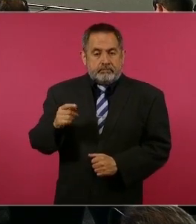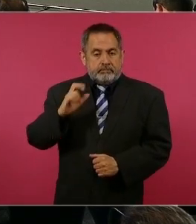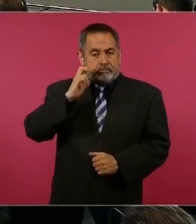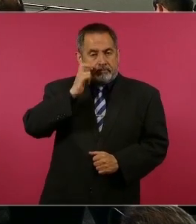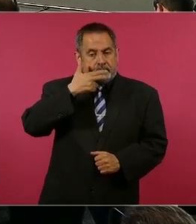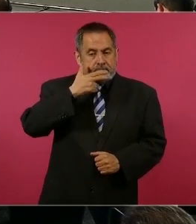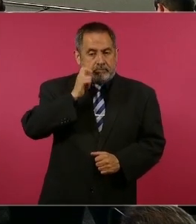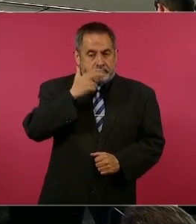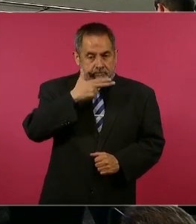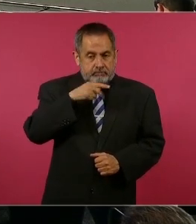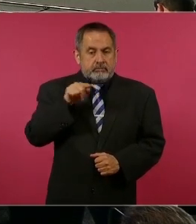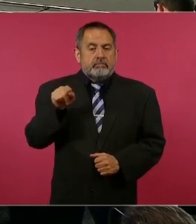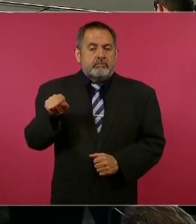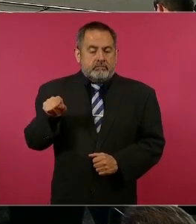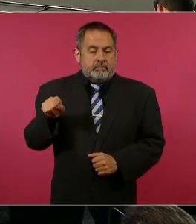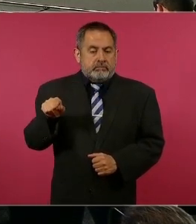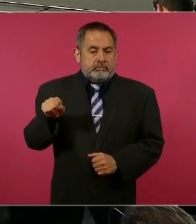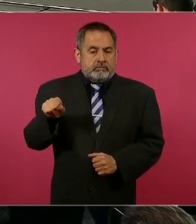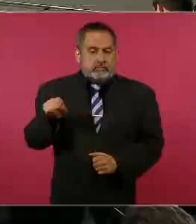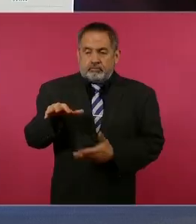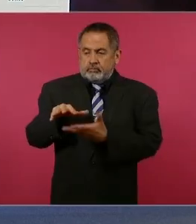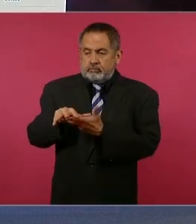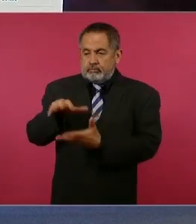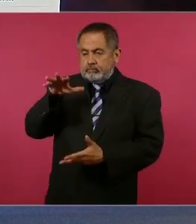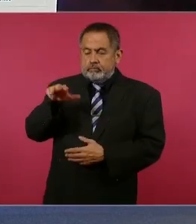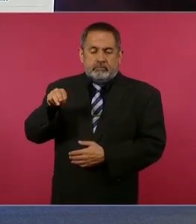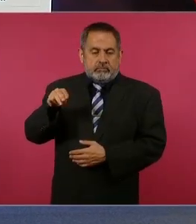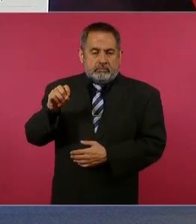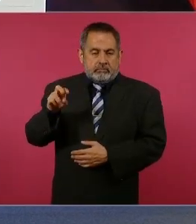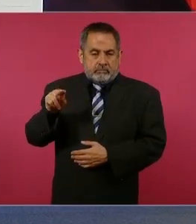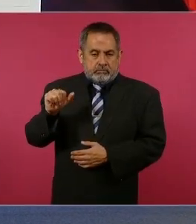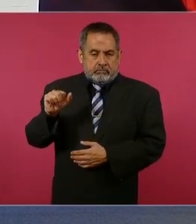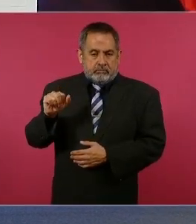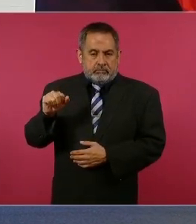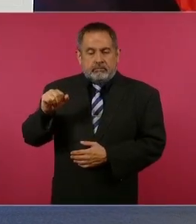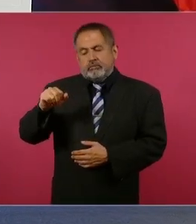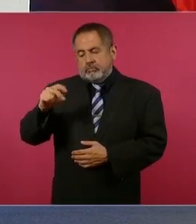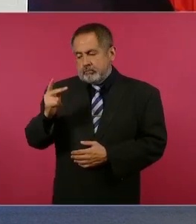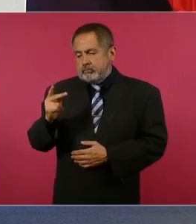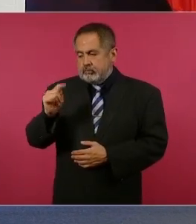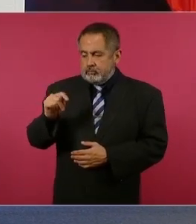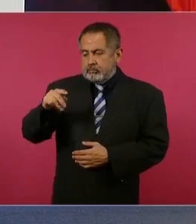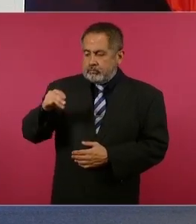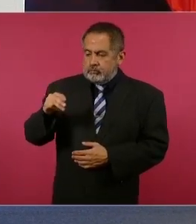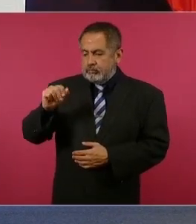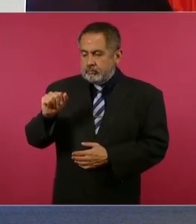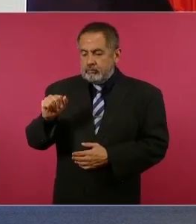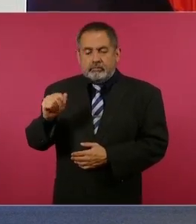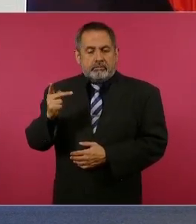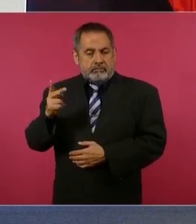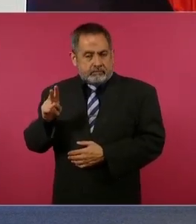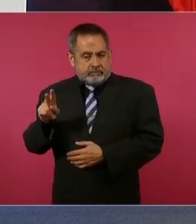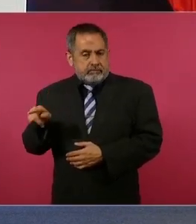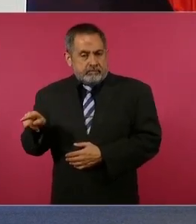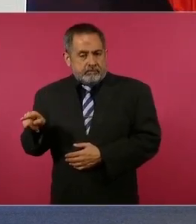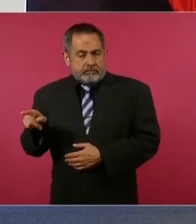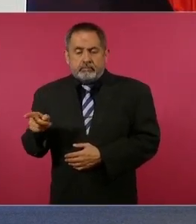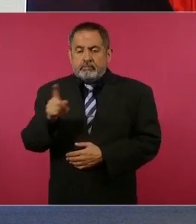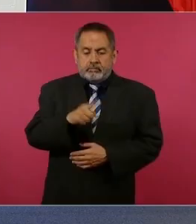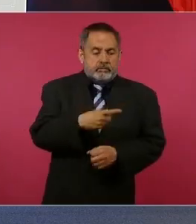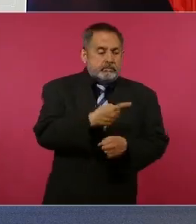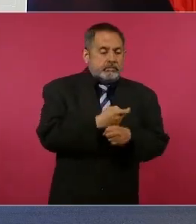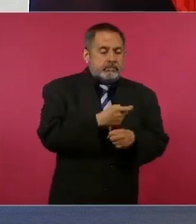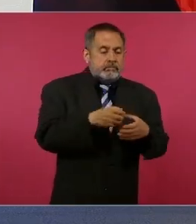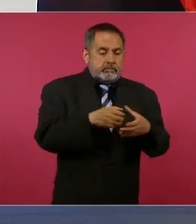Chihuahua, por mayoría, Morena, PT, Verde Ecologista y primera minoría, PAN,